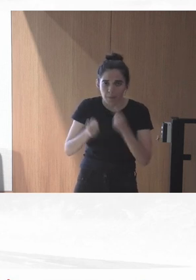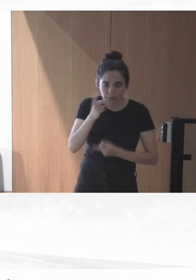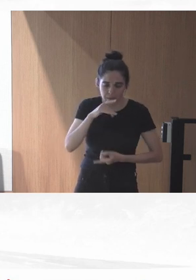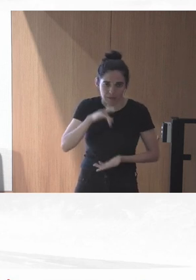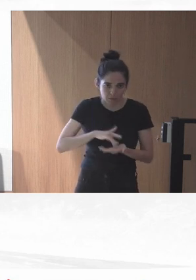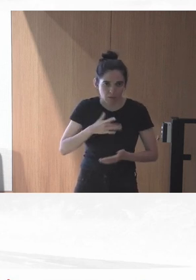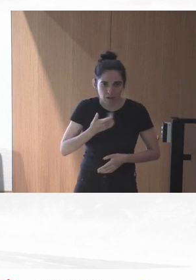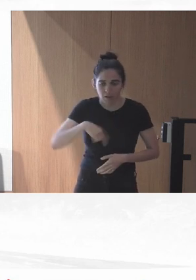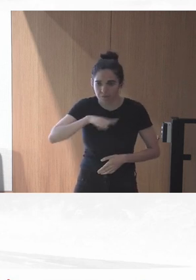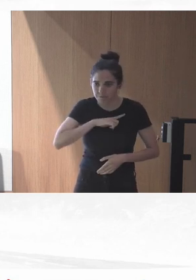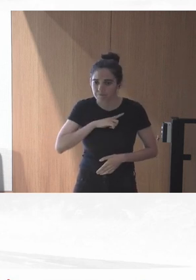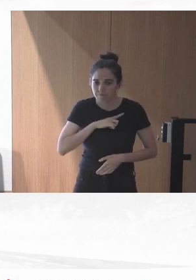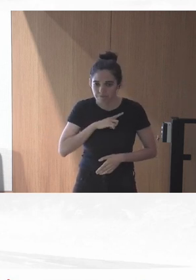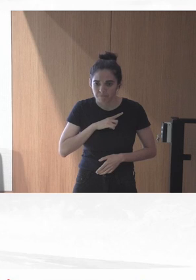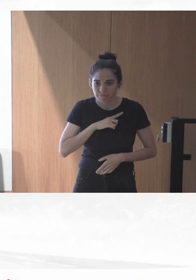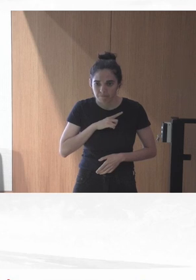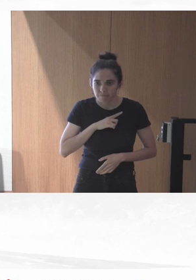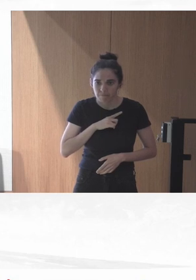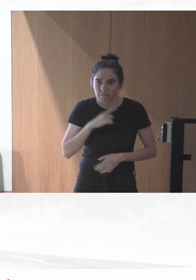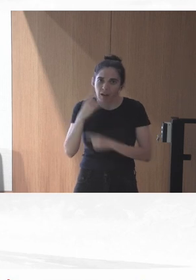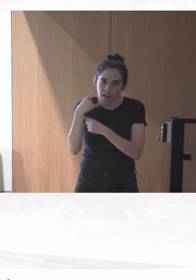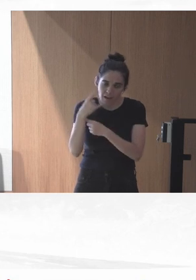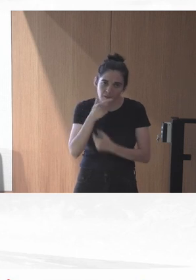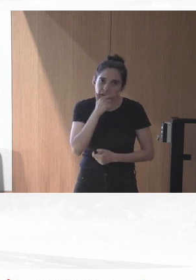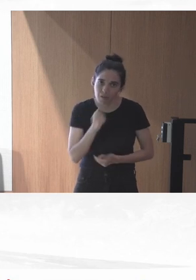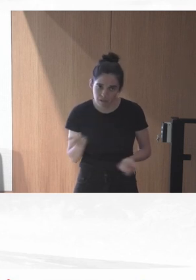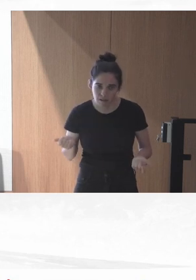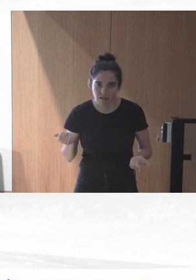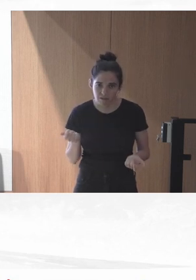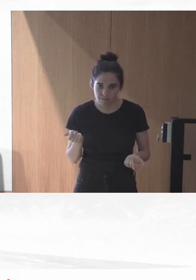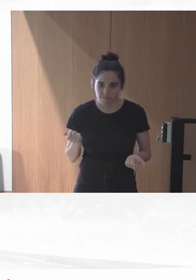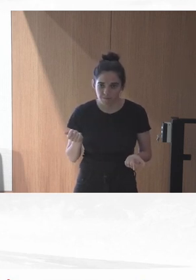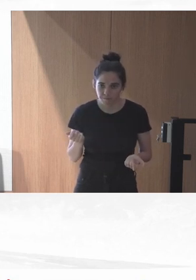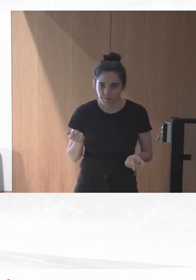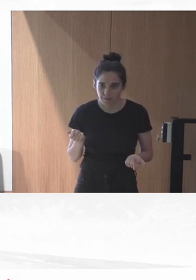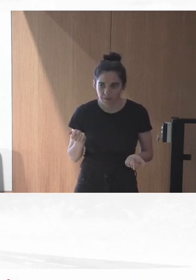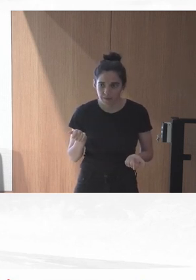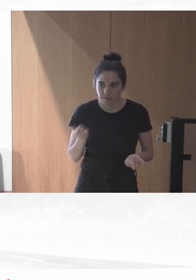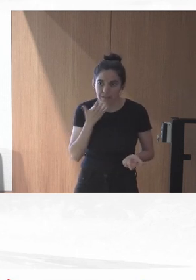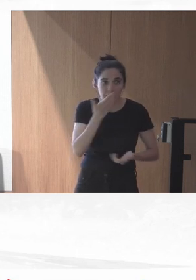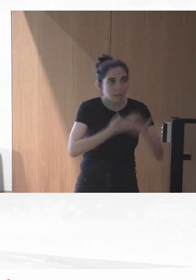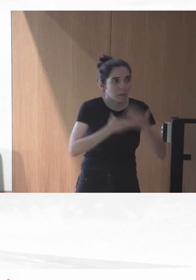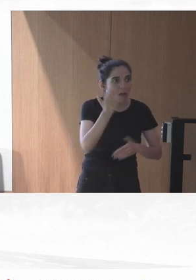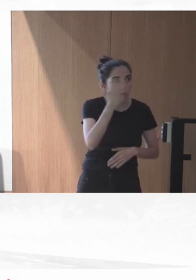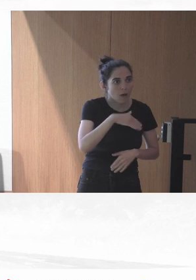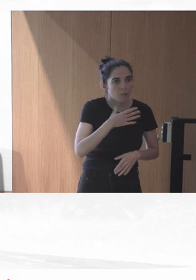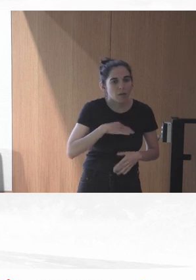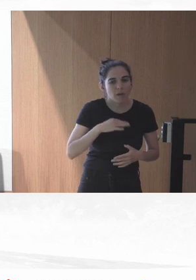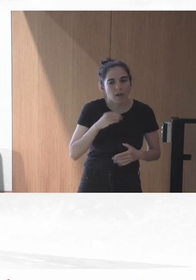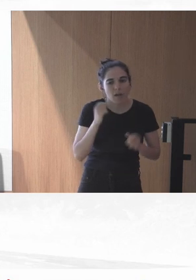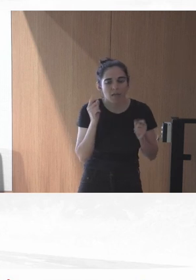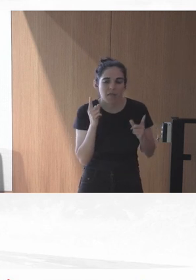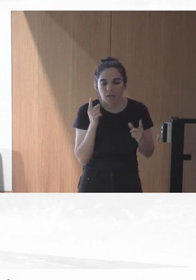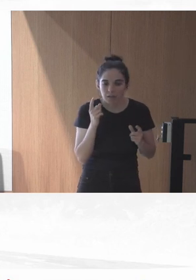susceptibles de que se nos engañe con más facilidad de alguien que no tiene discapacidad? Entonces, claro, ante un